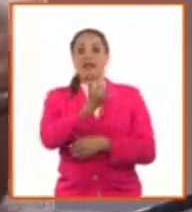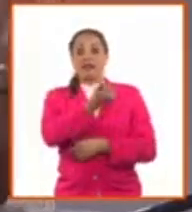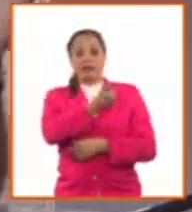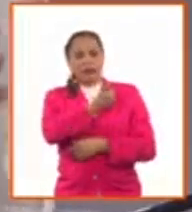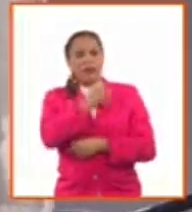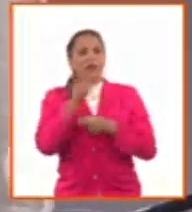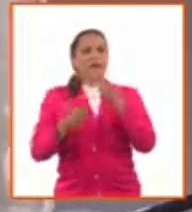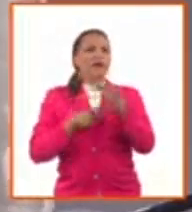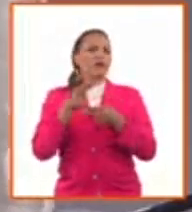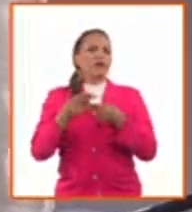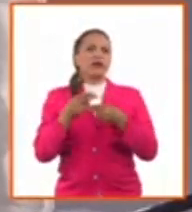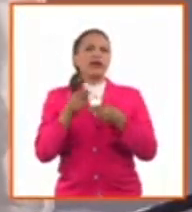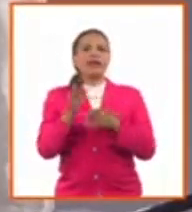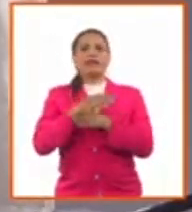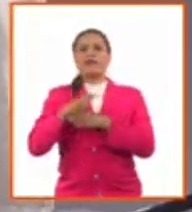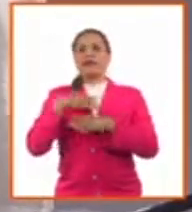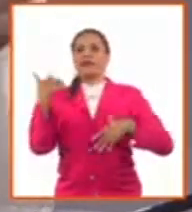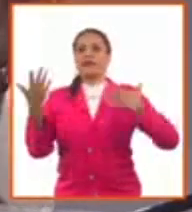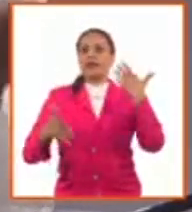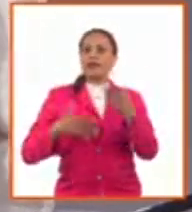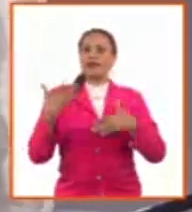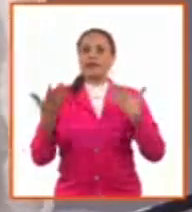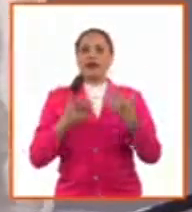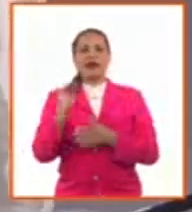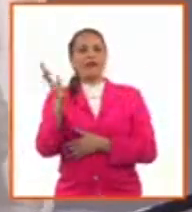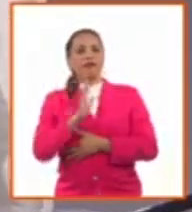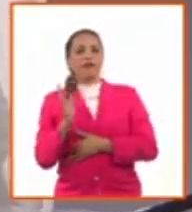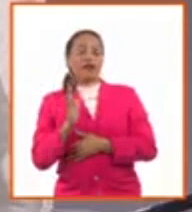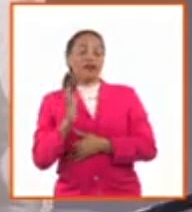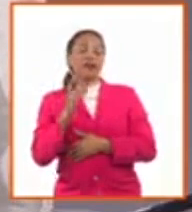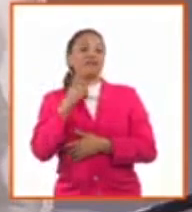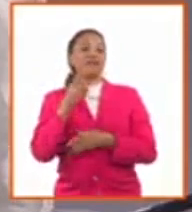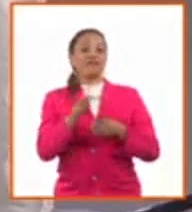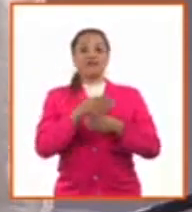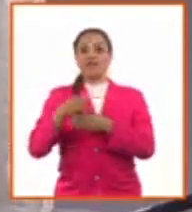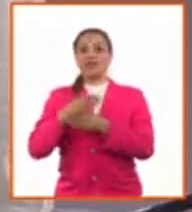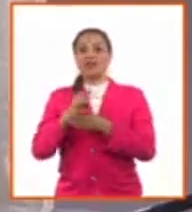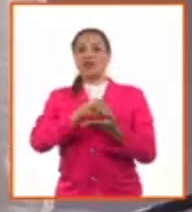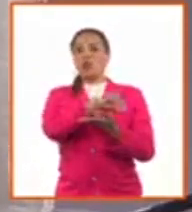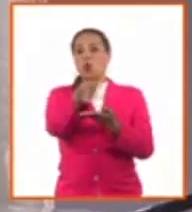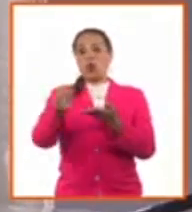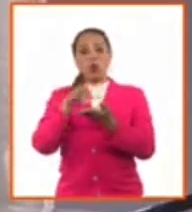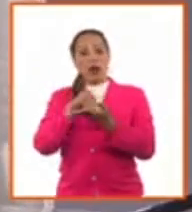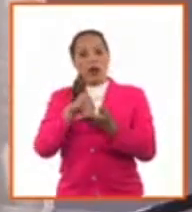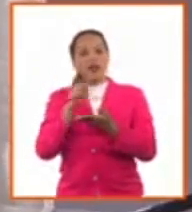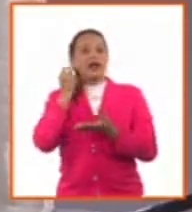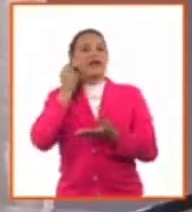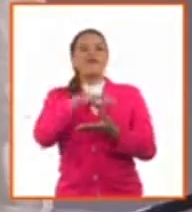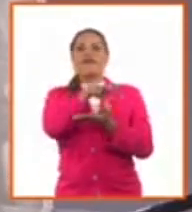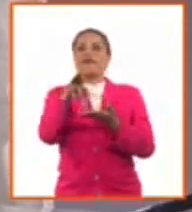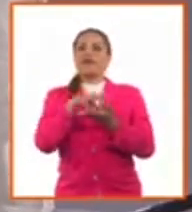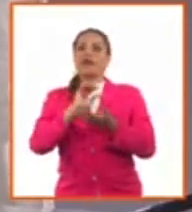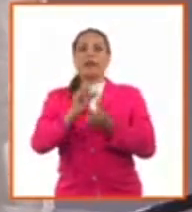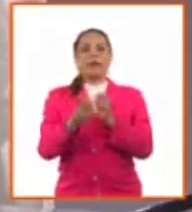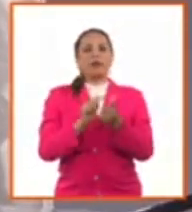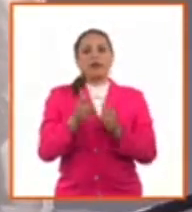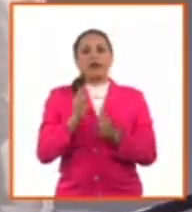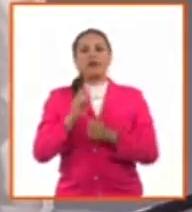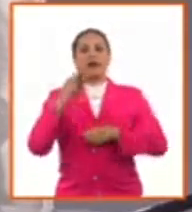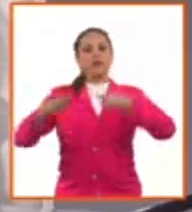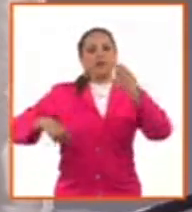estado desarrollando una amplísima gama de actividades desde las más diversas esferas, ferias